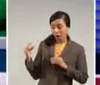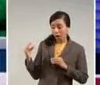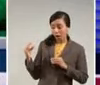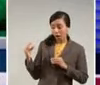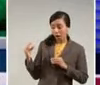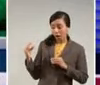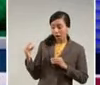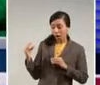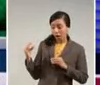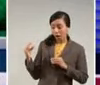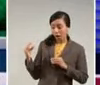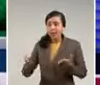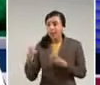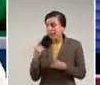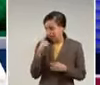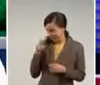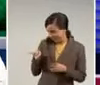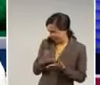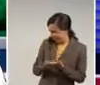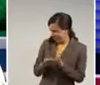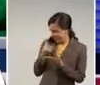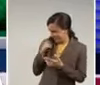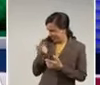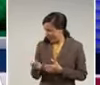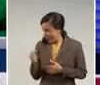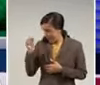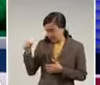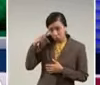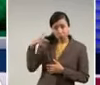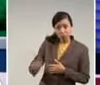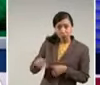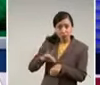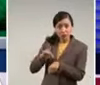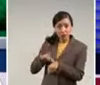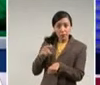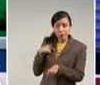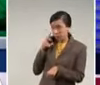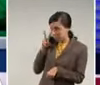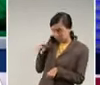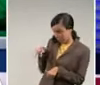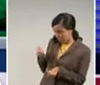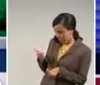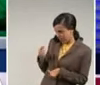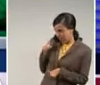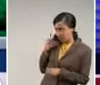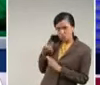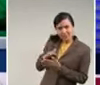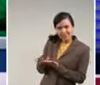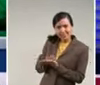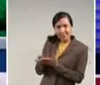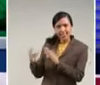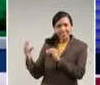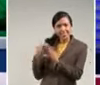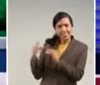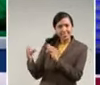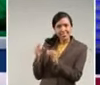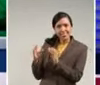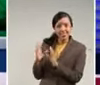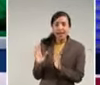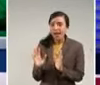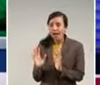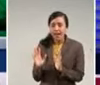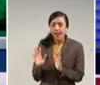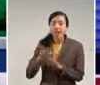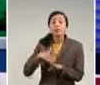tiene síntomas, y ni la persona ni nosotros que estamos compartiendo nos damos cuenta del riesgo que estamos corriendo. Y uno de los